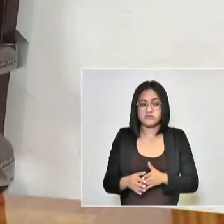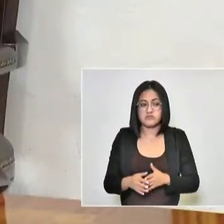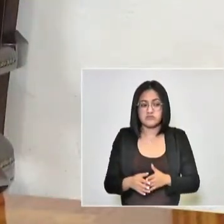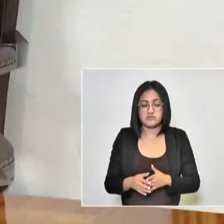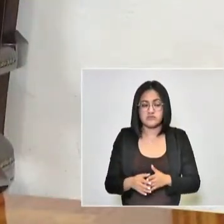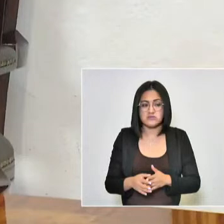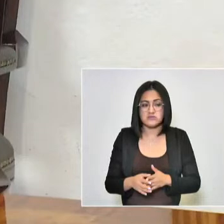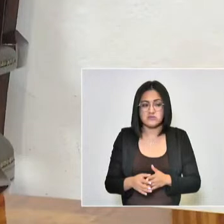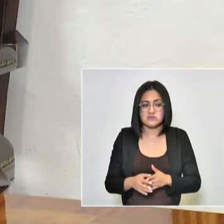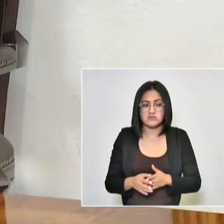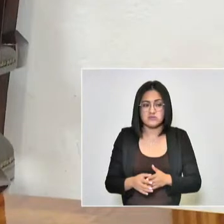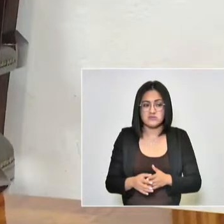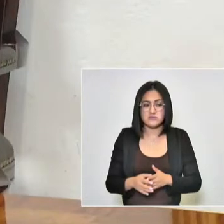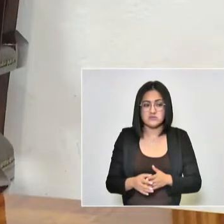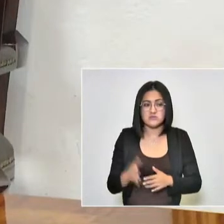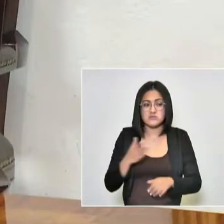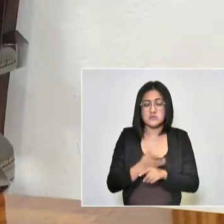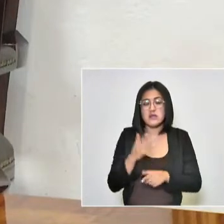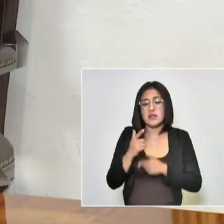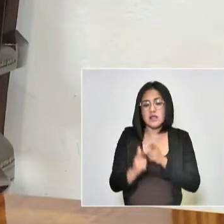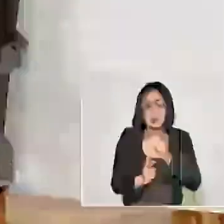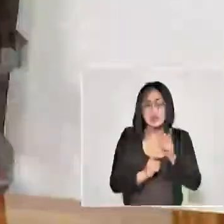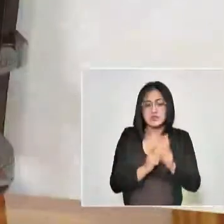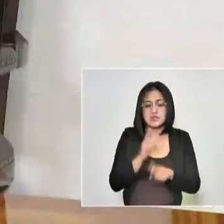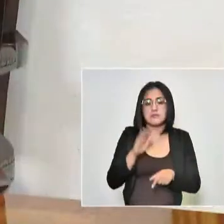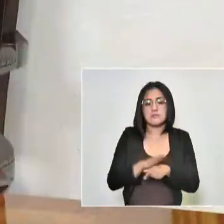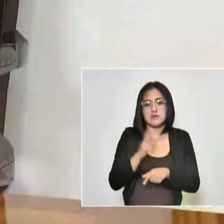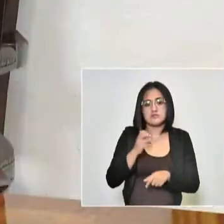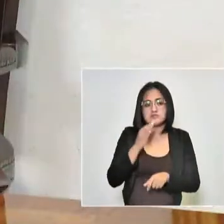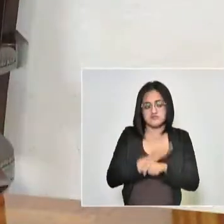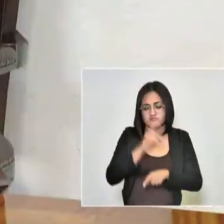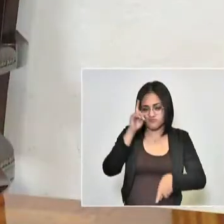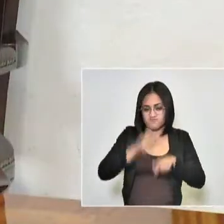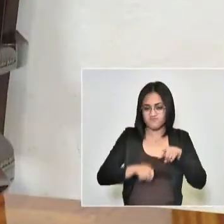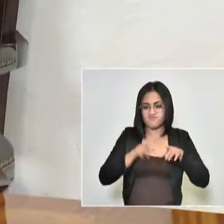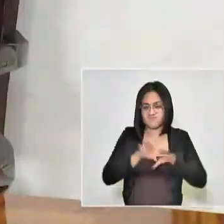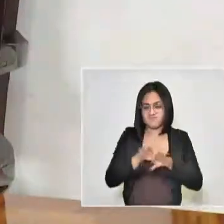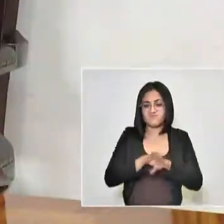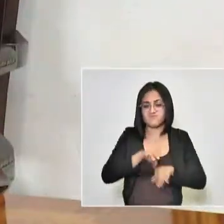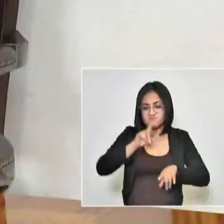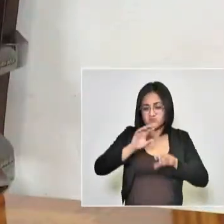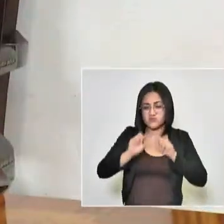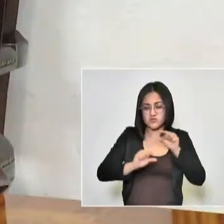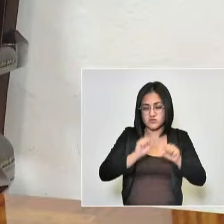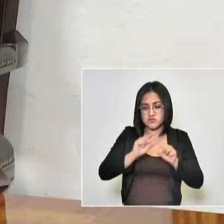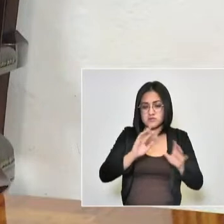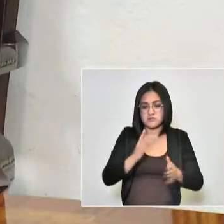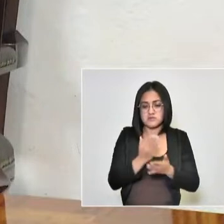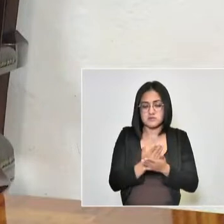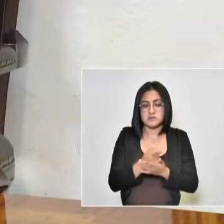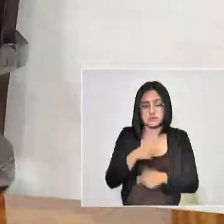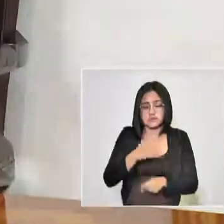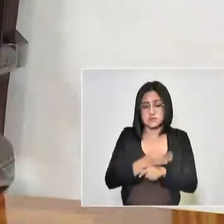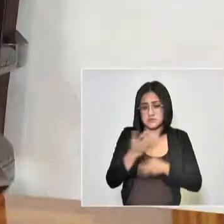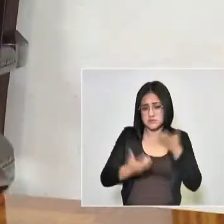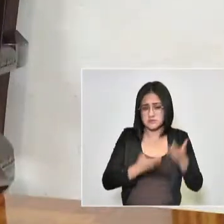del acantilado, pero muy lentamente, entonces está combatiendo de forma adecuada. En este incendio no hay riesgos de casas